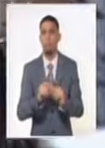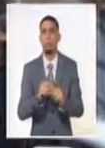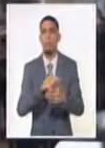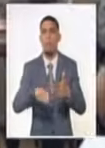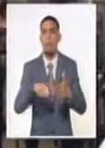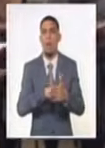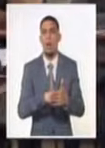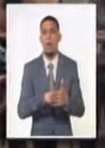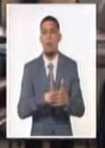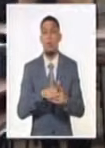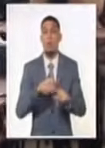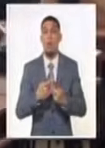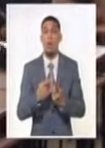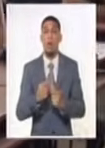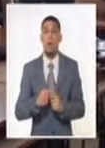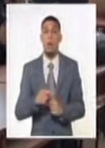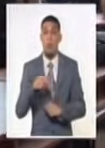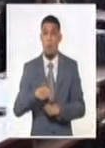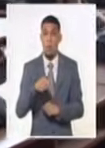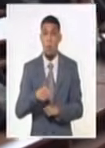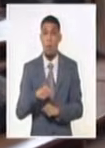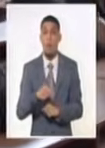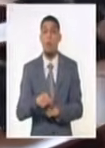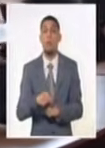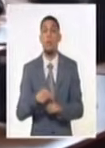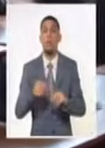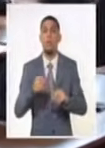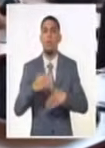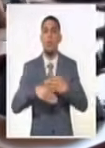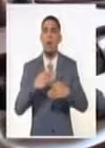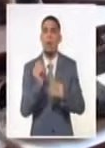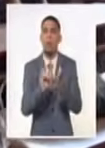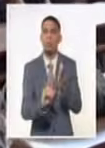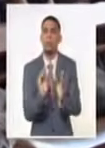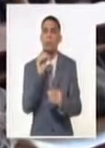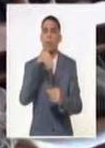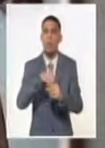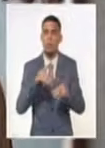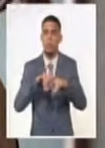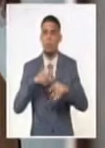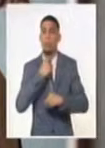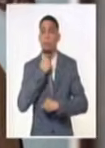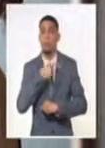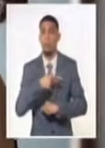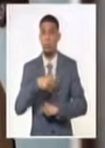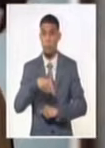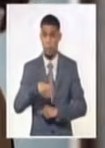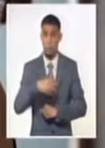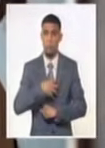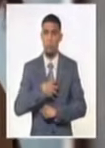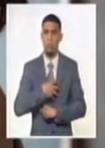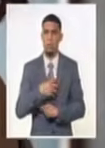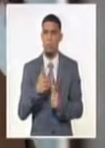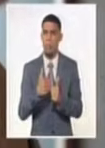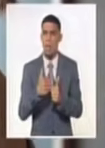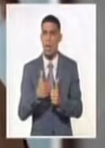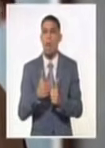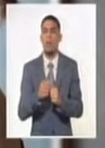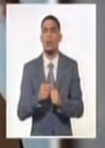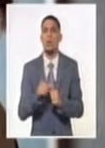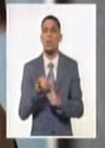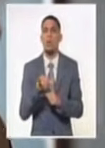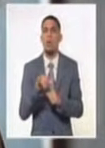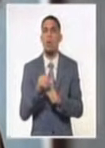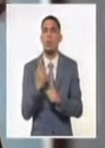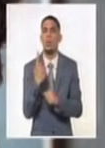menos. Hoy estamos en un proceso de transición energética hacia adentro de la universidad. Hoy tenemos ya respaldados los servidores de la universidad, 2 aulas